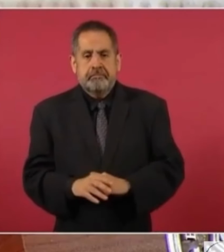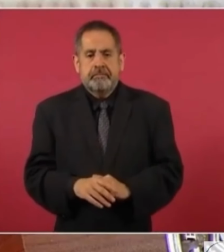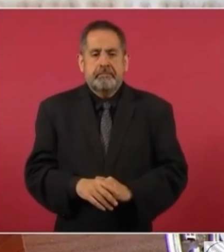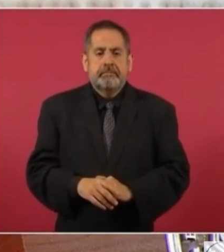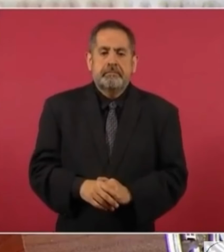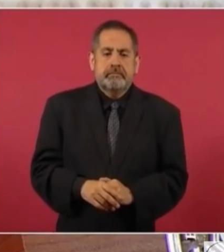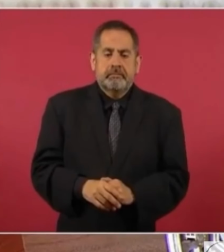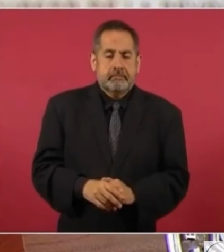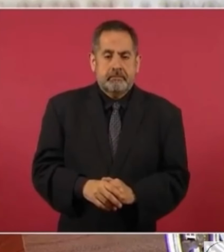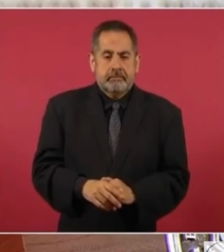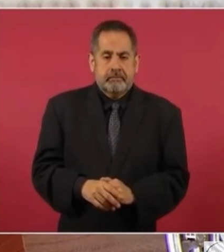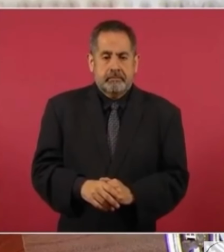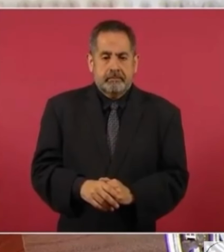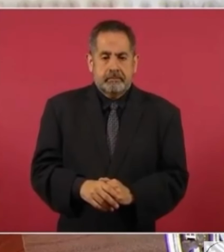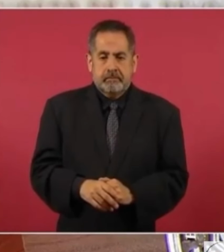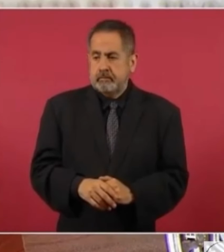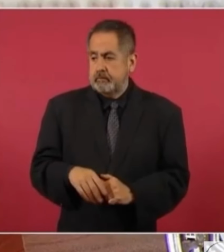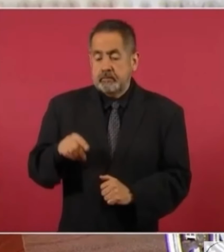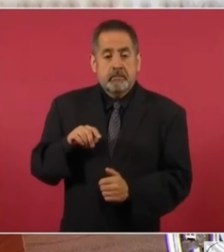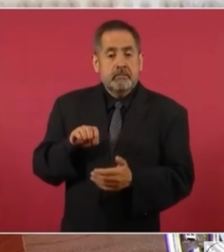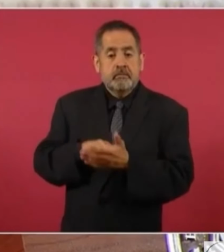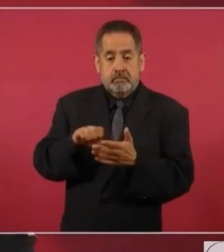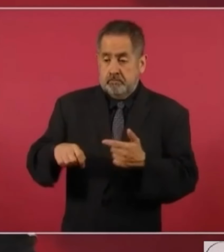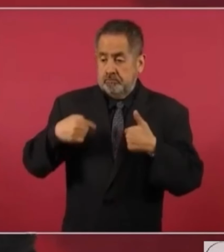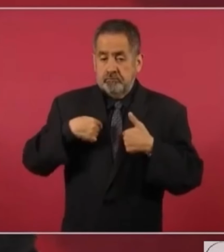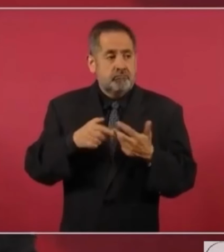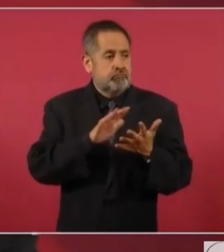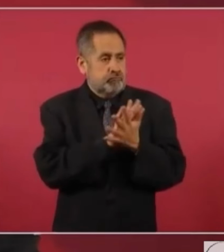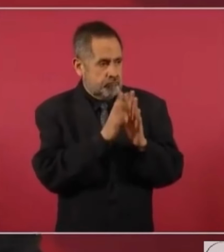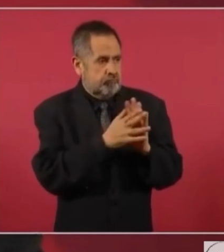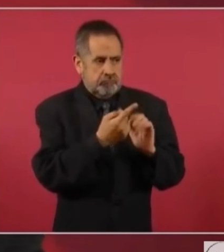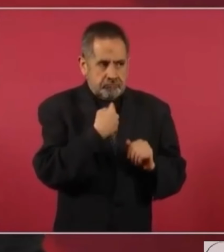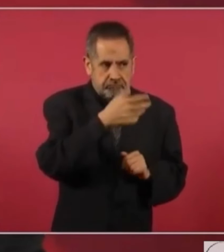no se establece en complicidad con nadie,